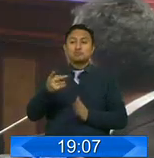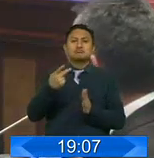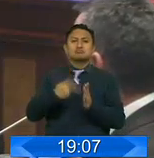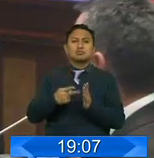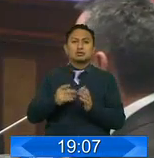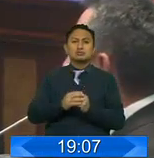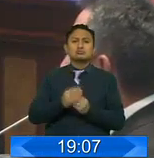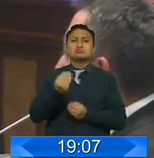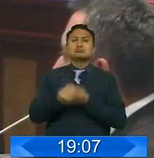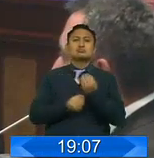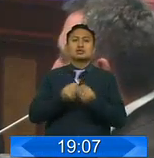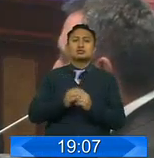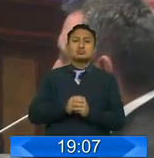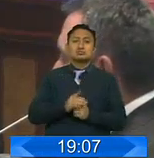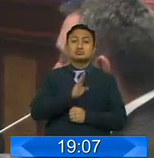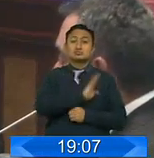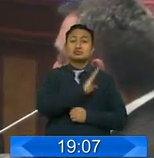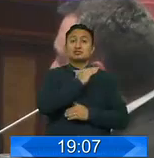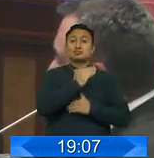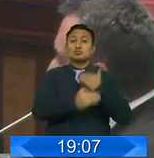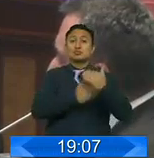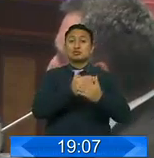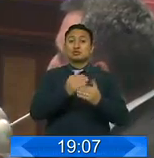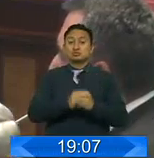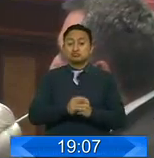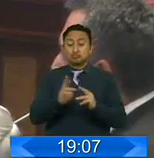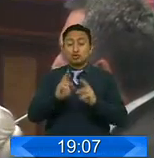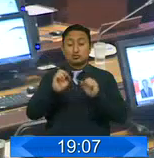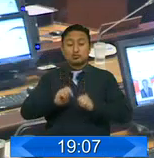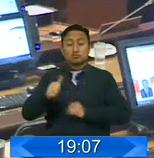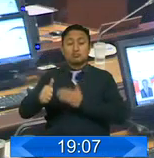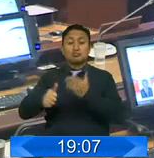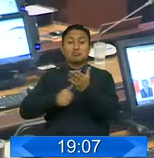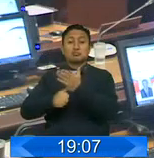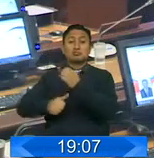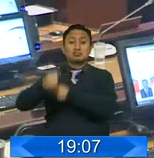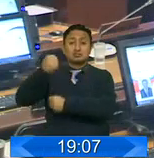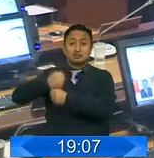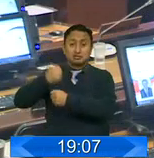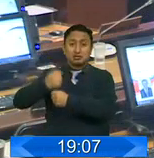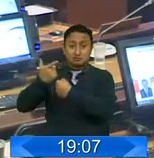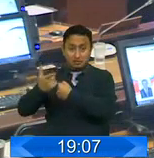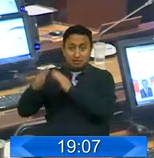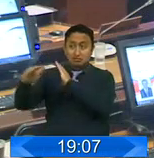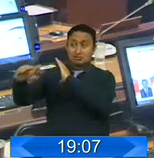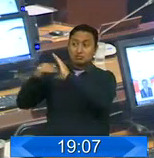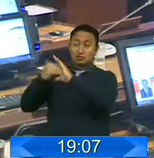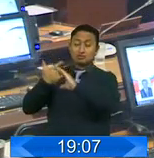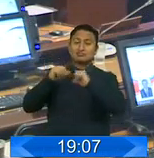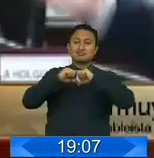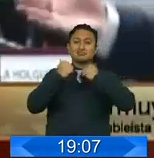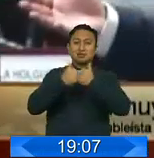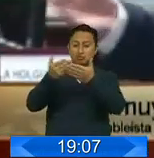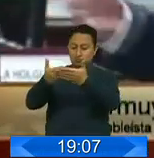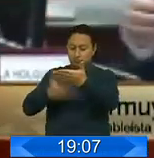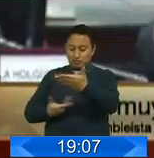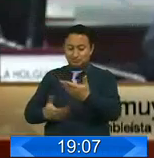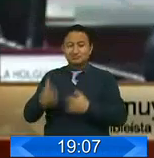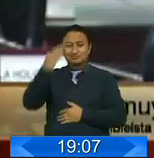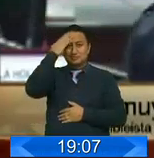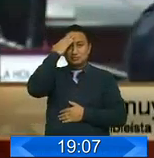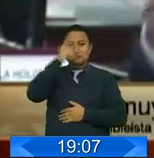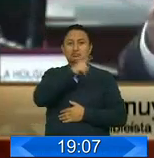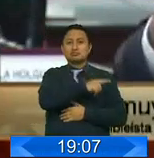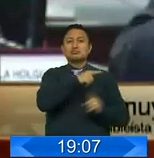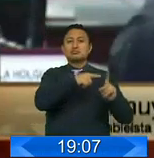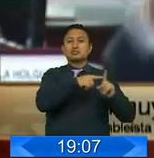a seguir en este proceso. Se espera que el Ministerio de Trabajo notifique sobre la resolución de manera inmediata a la Asamblea para conocer si el